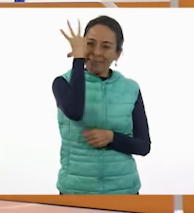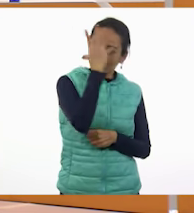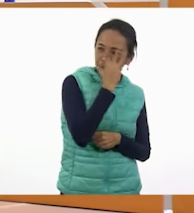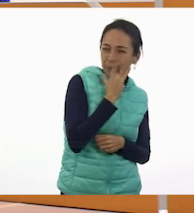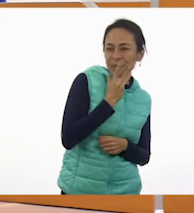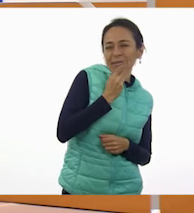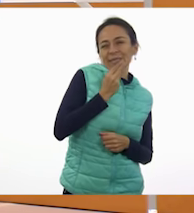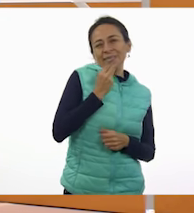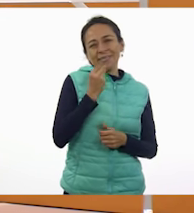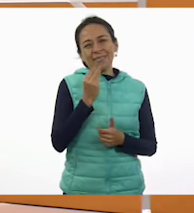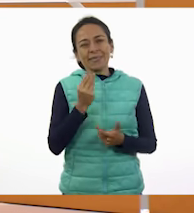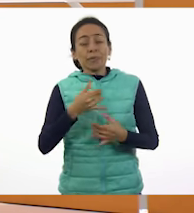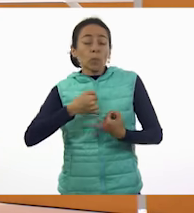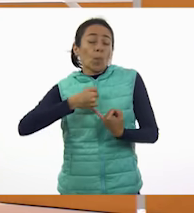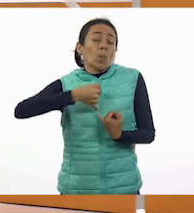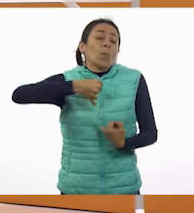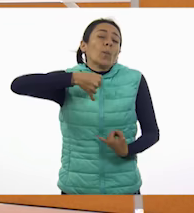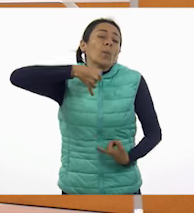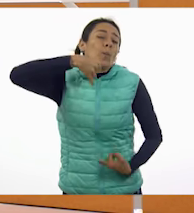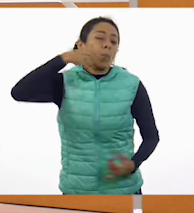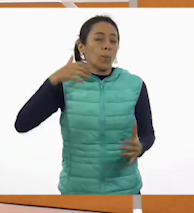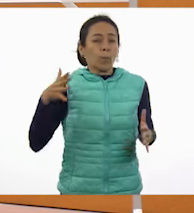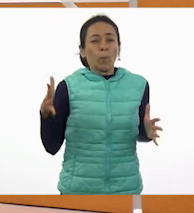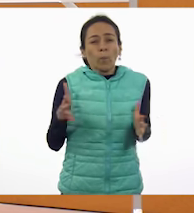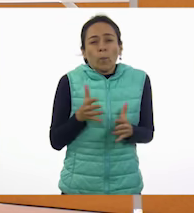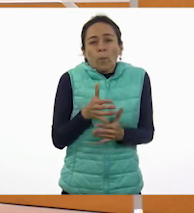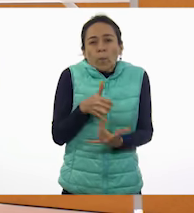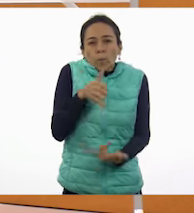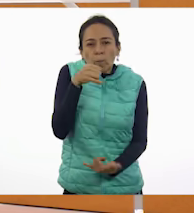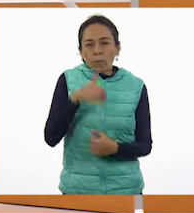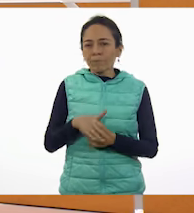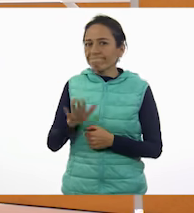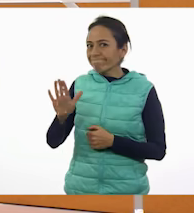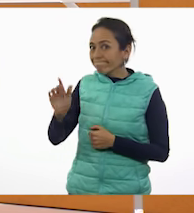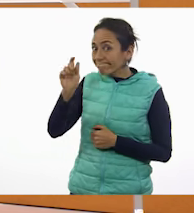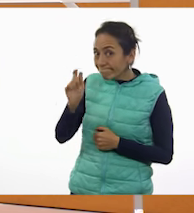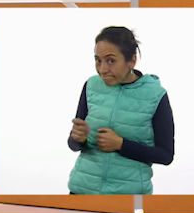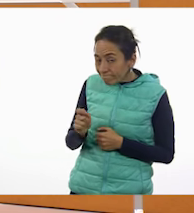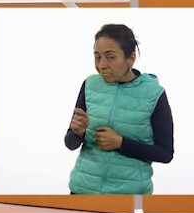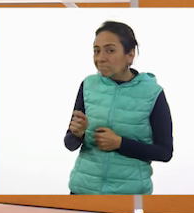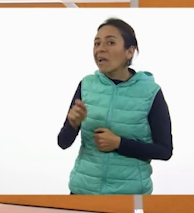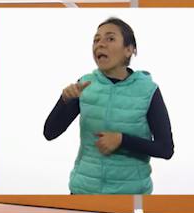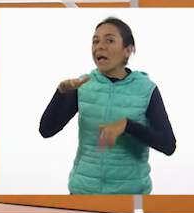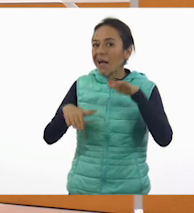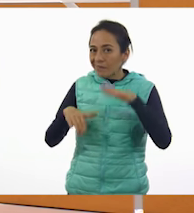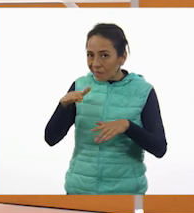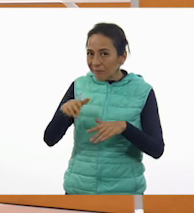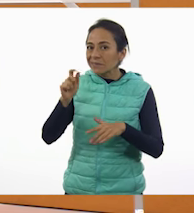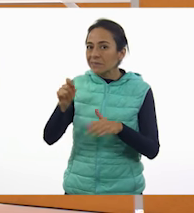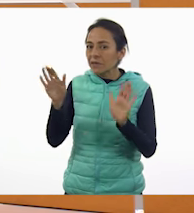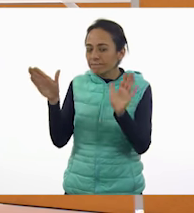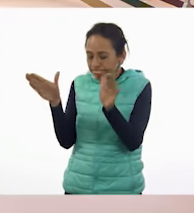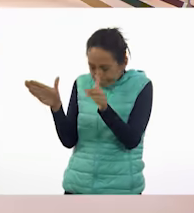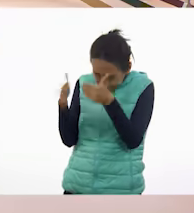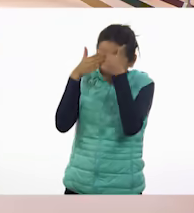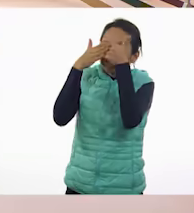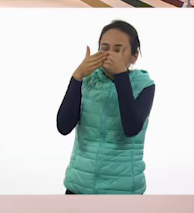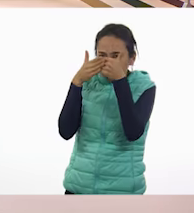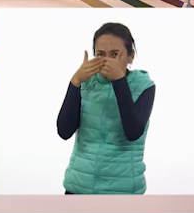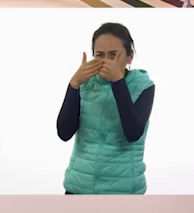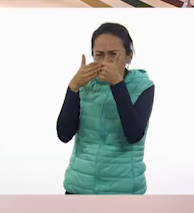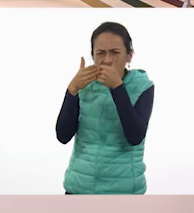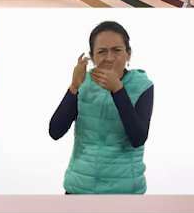aceptamos o no respetamos la diversidad, ¿qué crees? Nos cerramos. Y entonces perdemos muchas posibilidades,